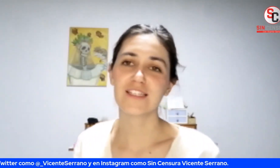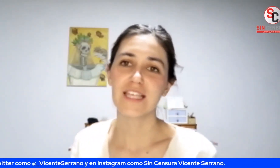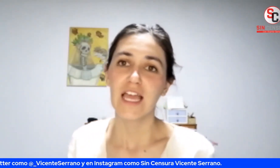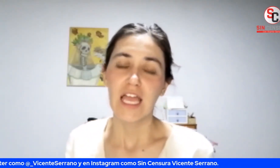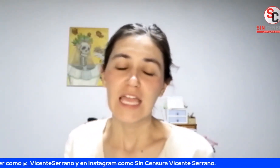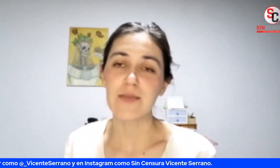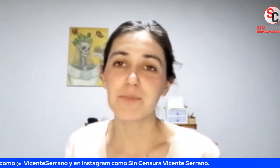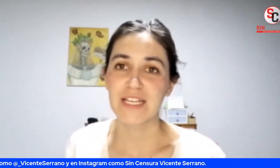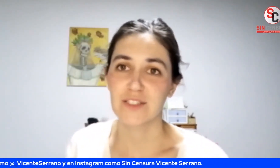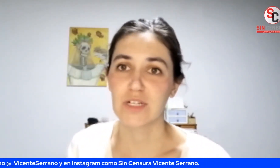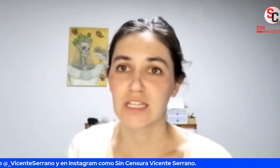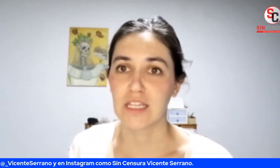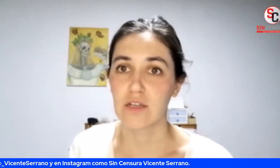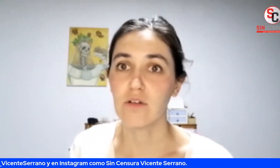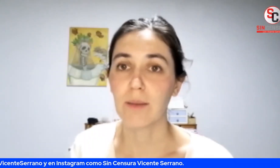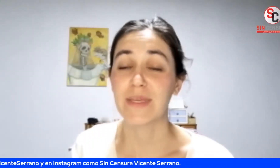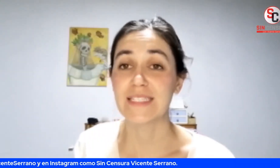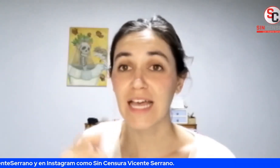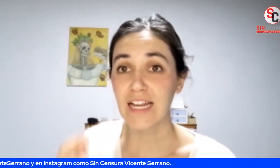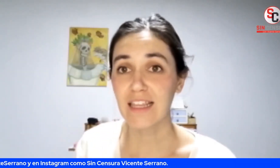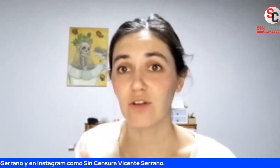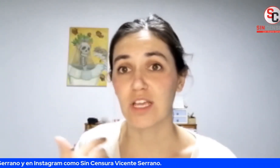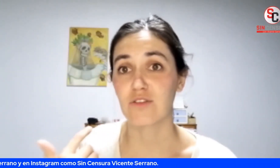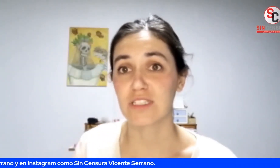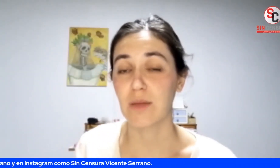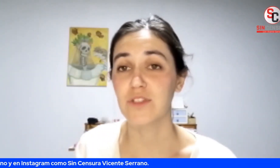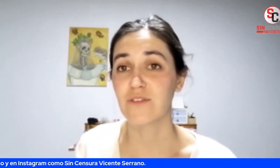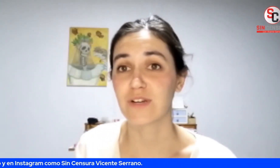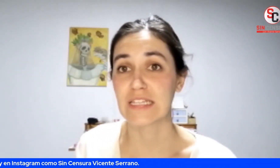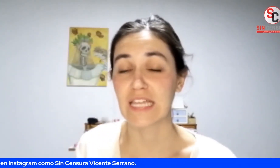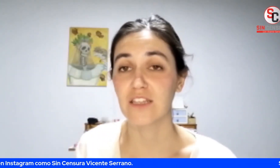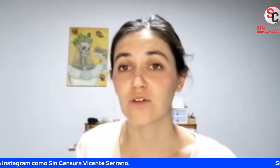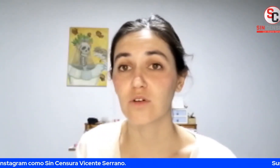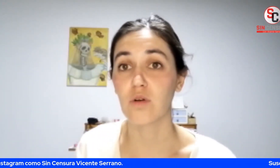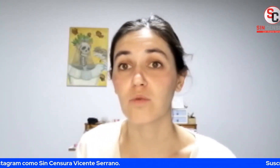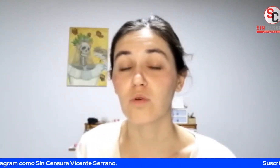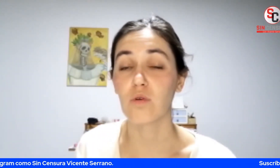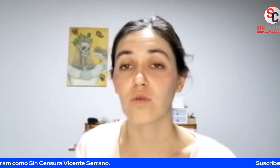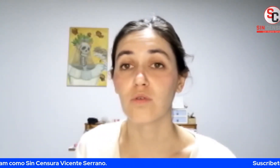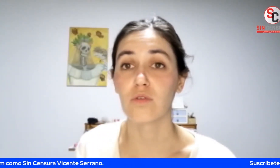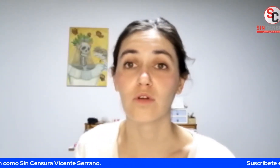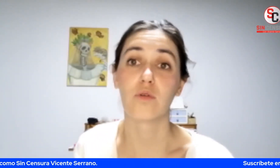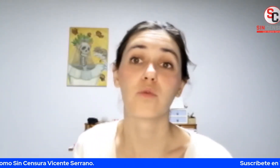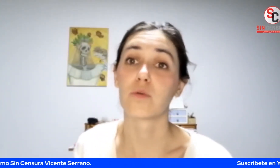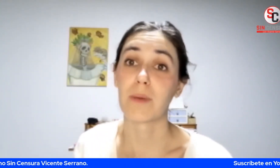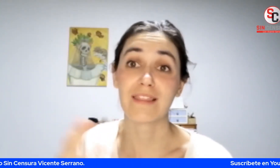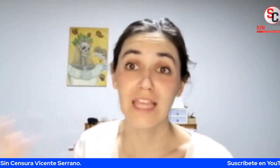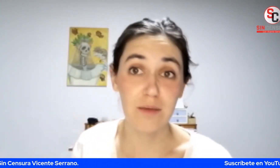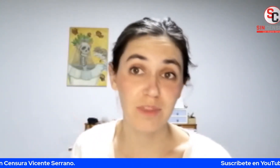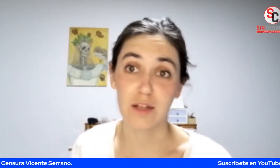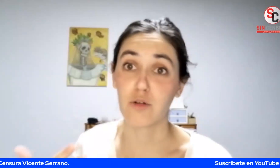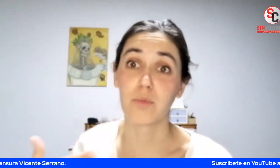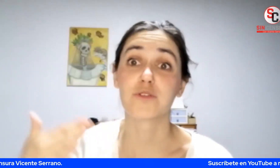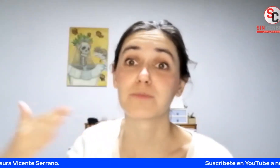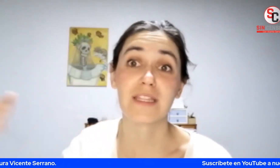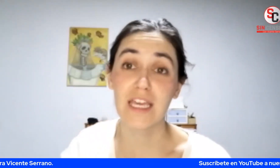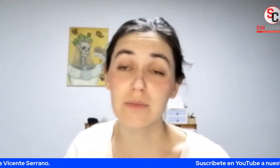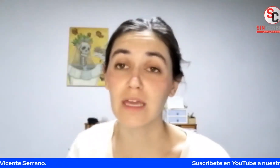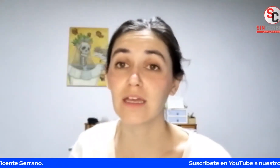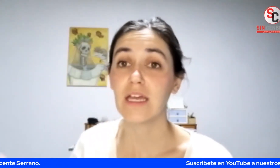yo creo que es impresionante, ¿no? A pesar de lo que nos estamos enfrentando como de